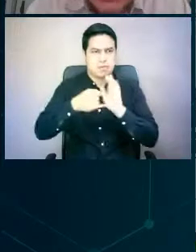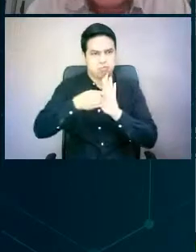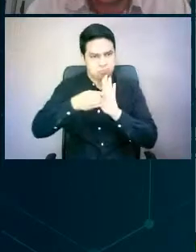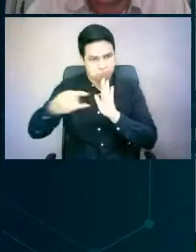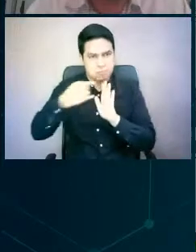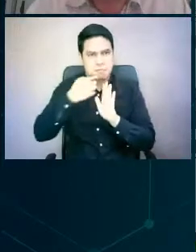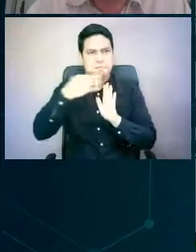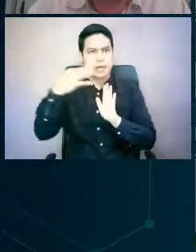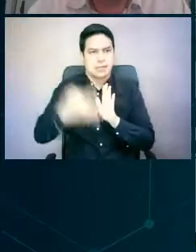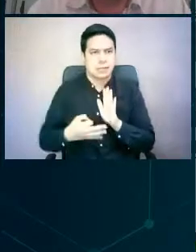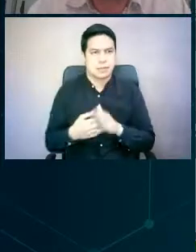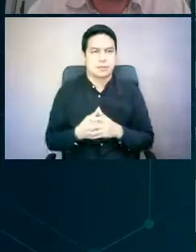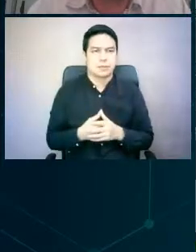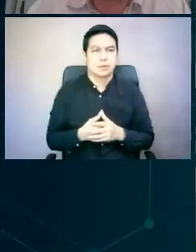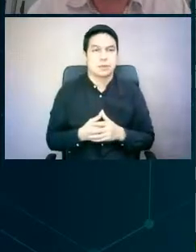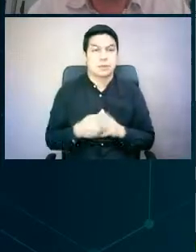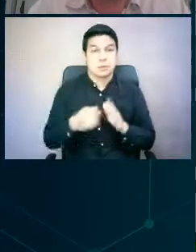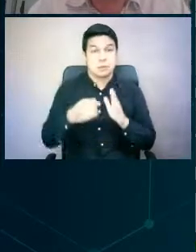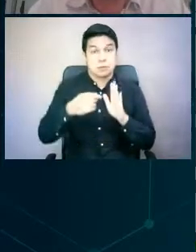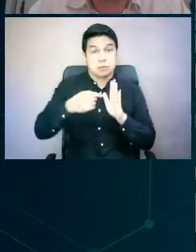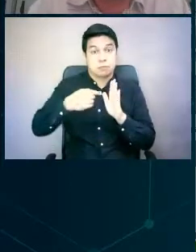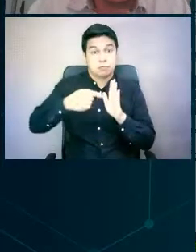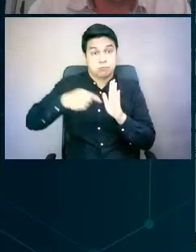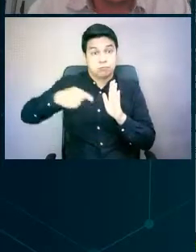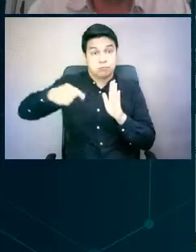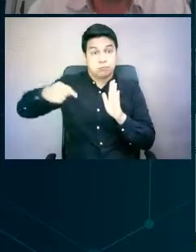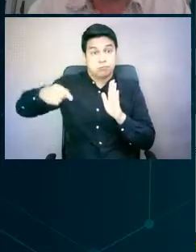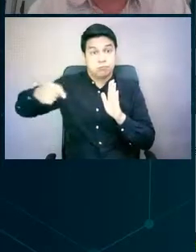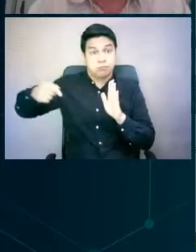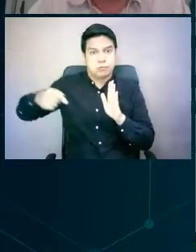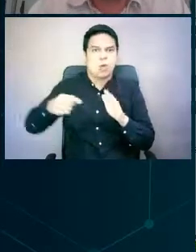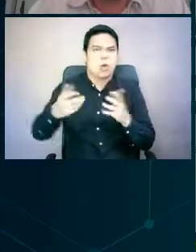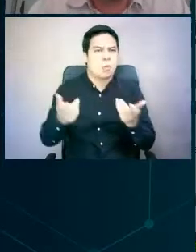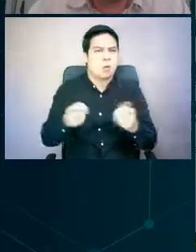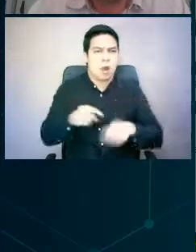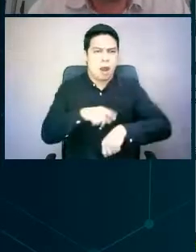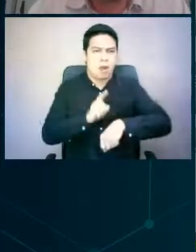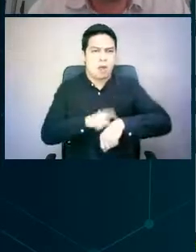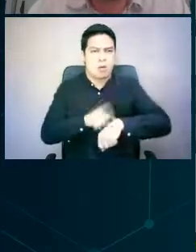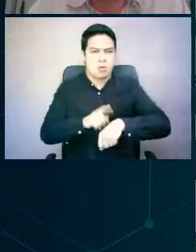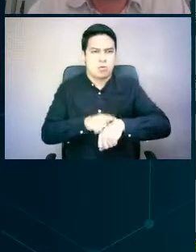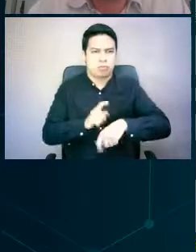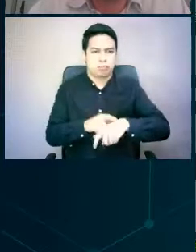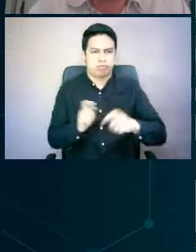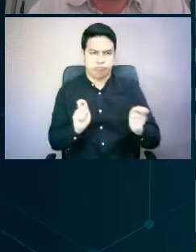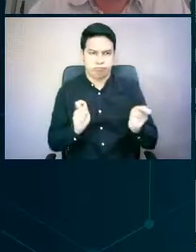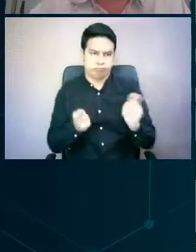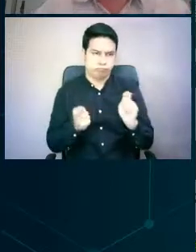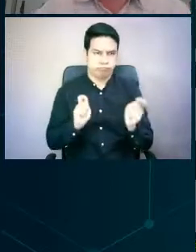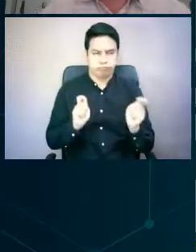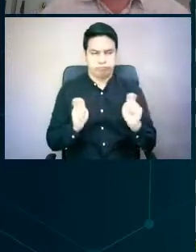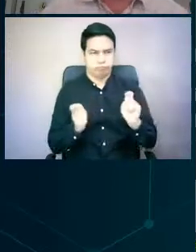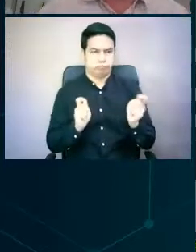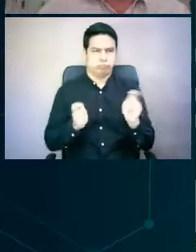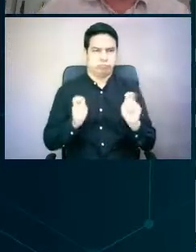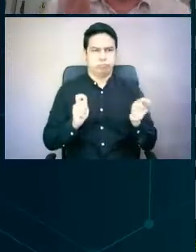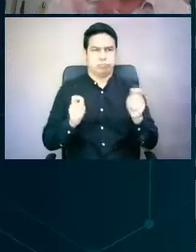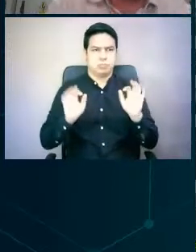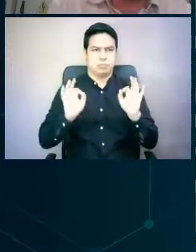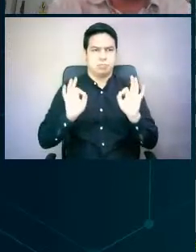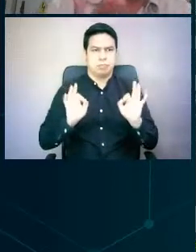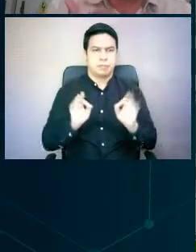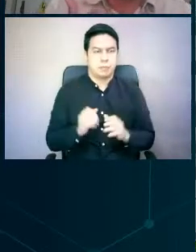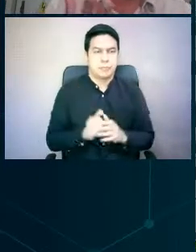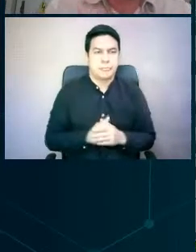Estas ondas son sincronizadas por medio de unos relojes que se le adicionan a las maletas. Es decir, ante